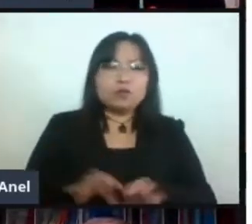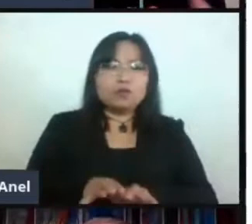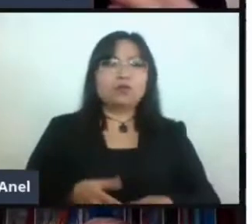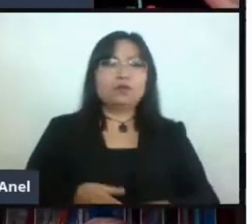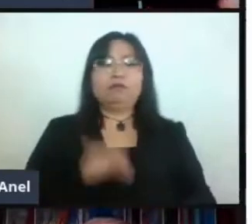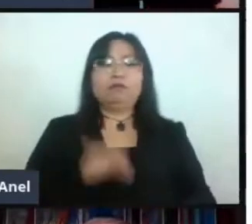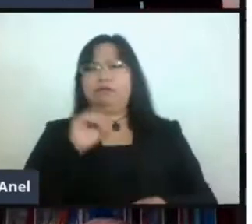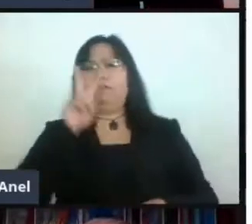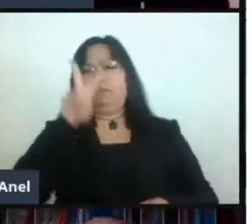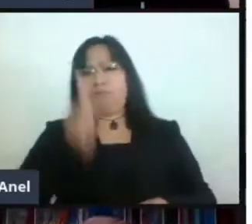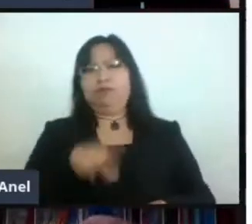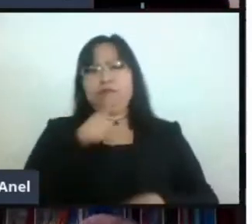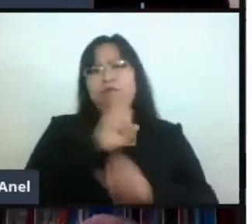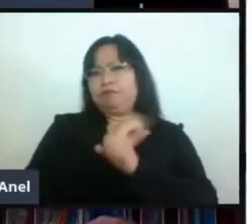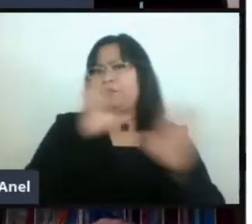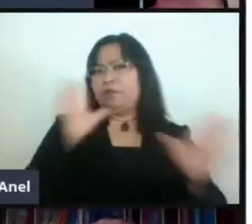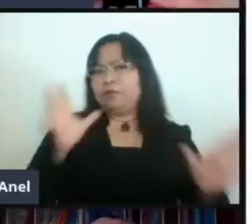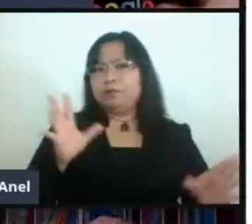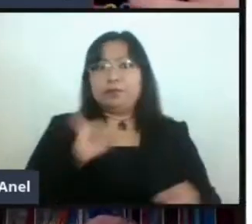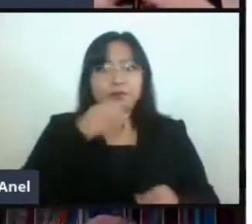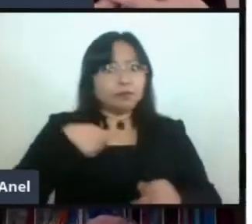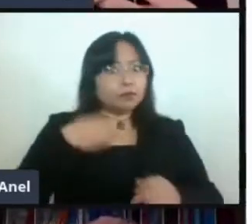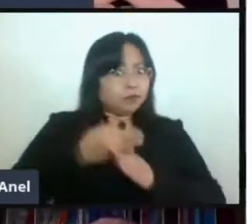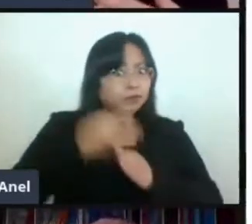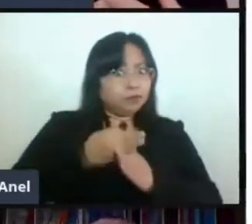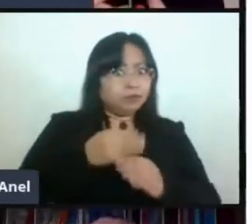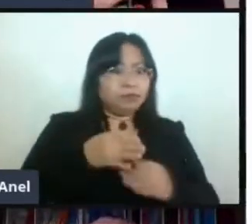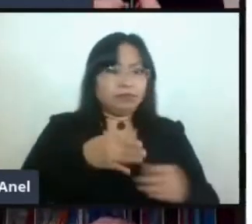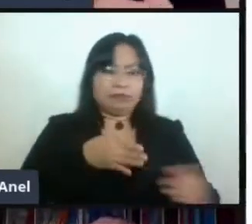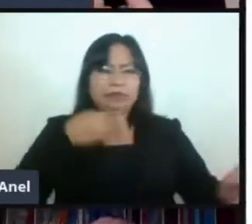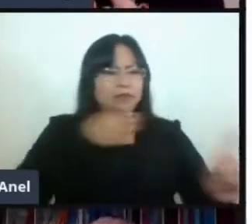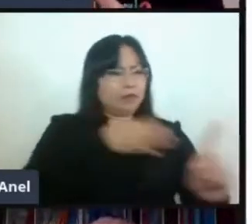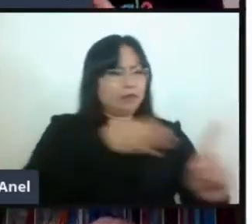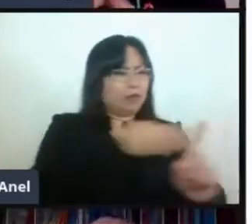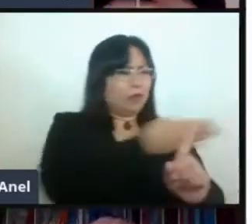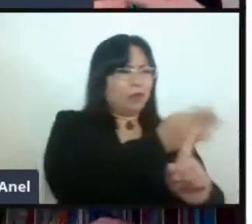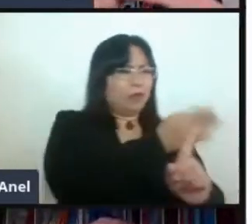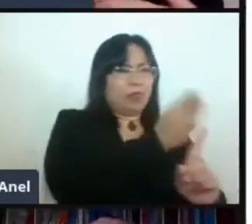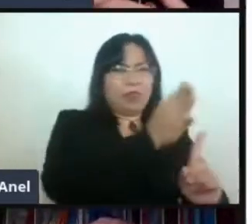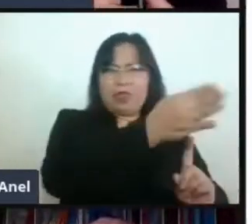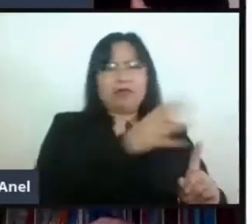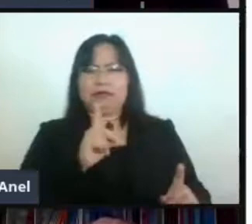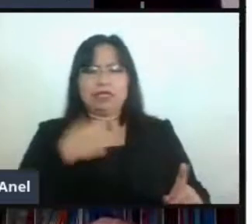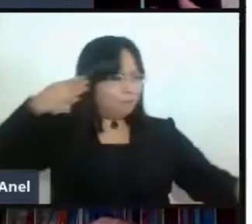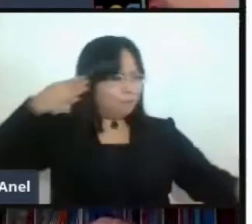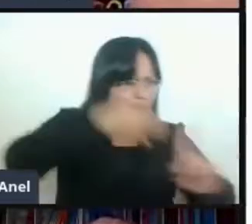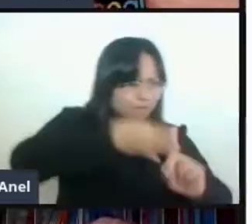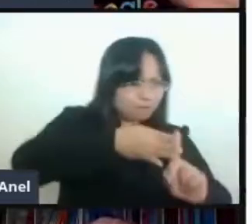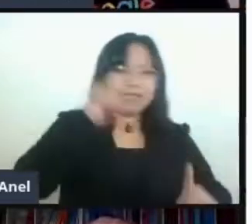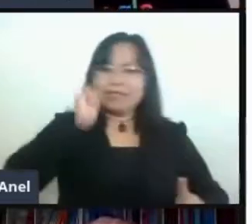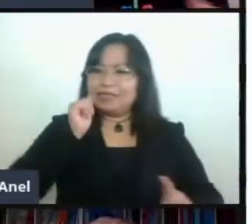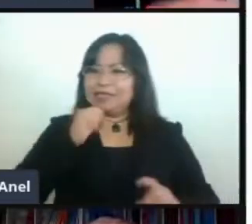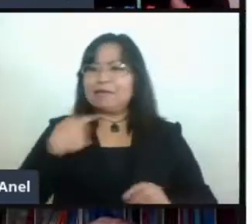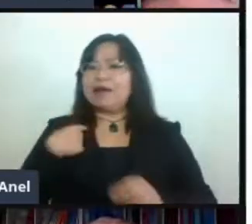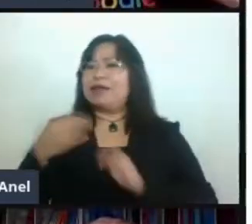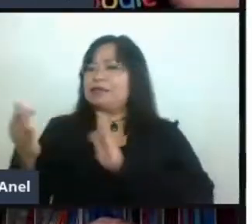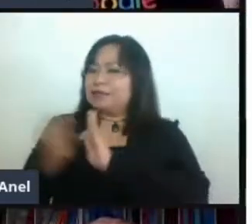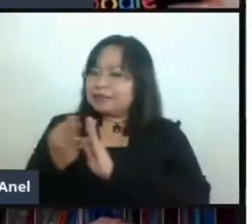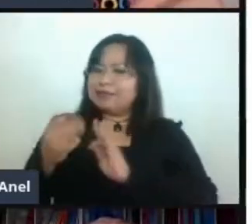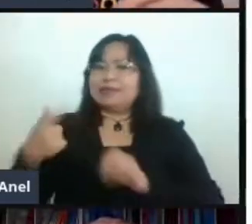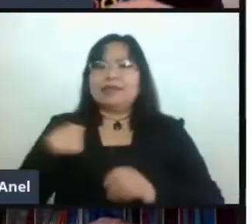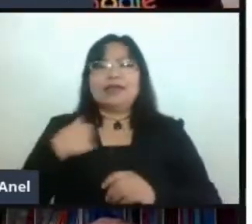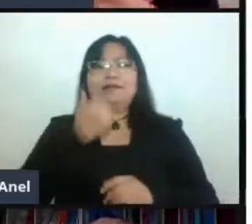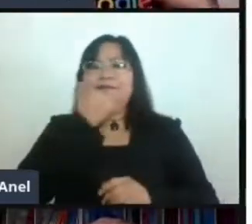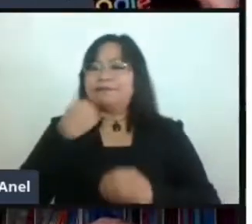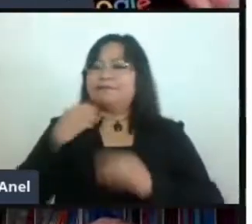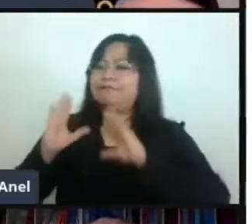desafío justo en estos momentos, ¿no? El que no se está dando justamente este trato ahorita físico, pero ¿cómo sí continuar? ¿Cómo podemos